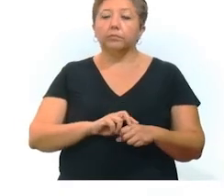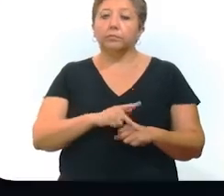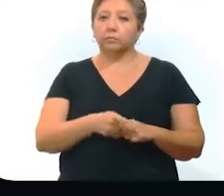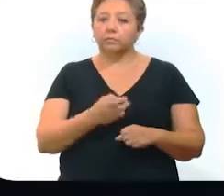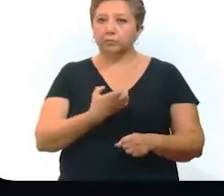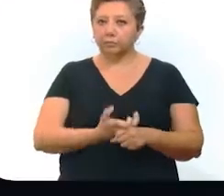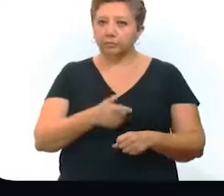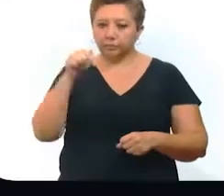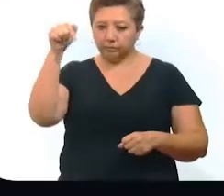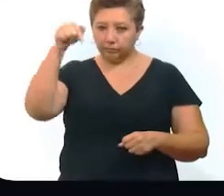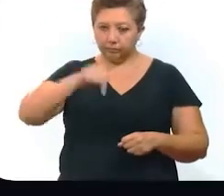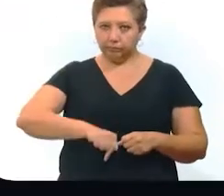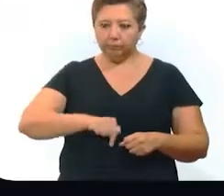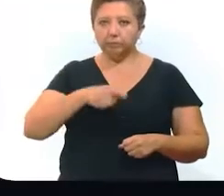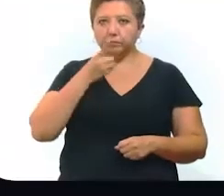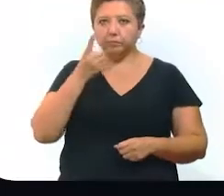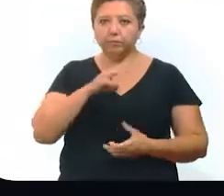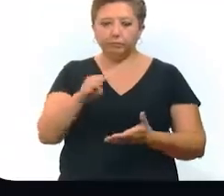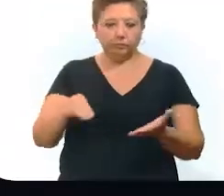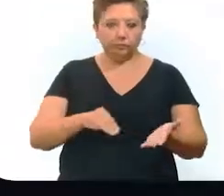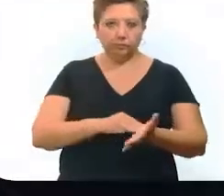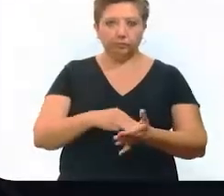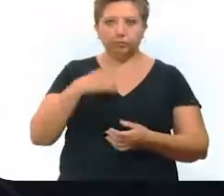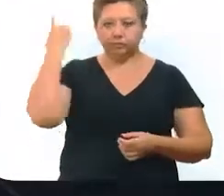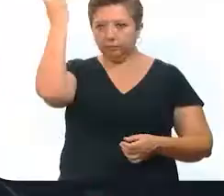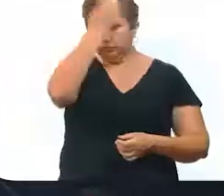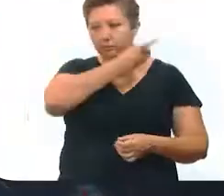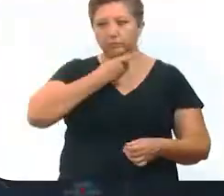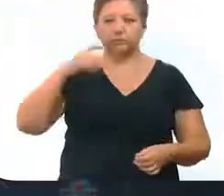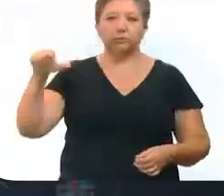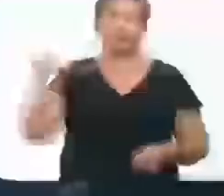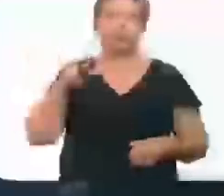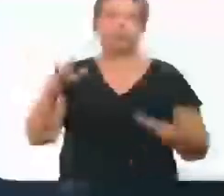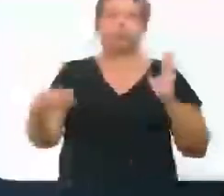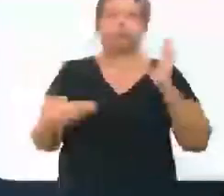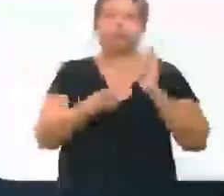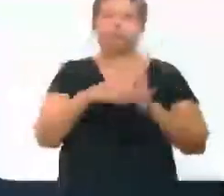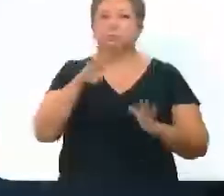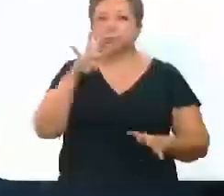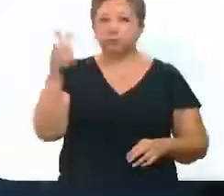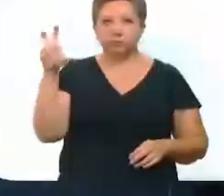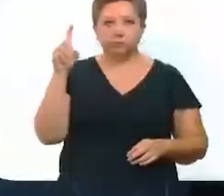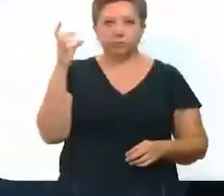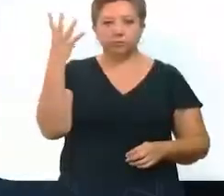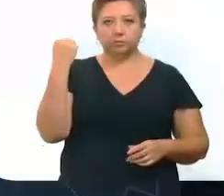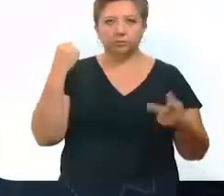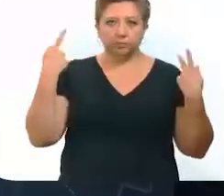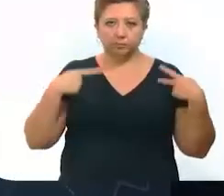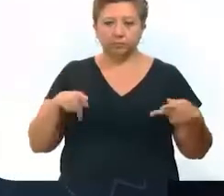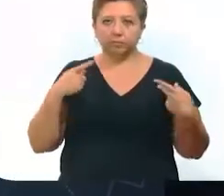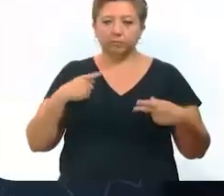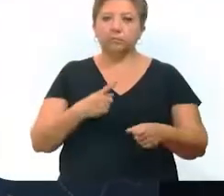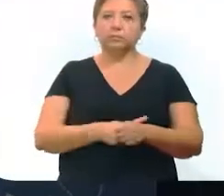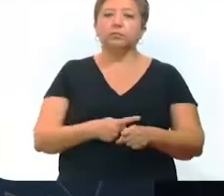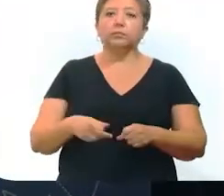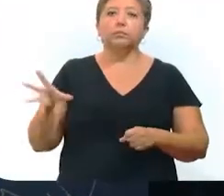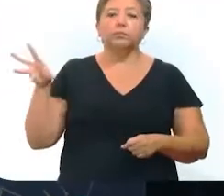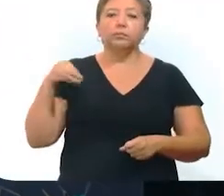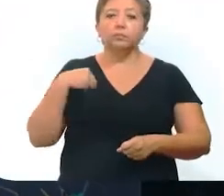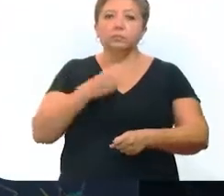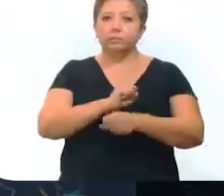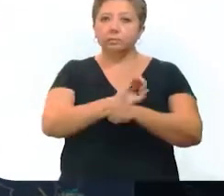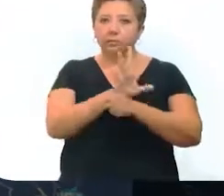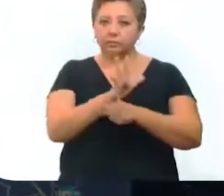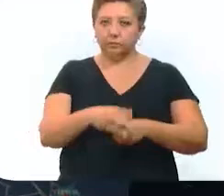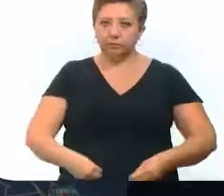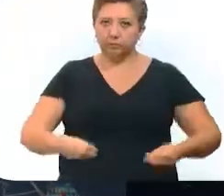estado. Específicamente, en Mérida se han diagnosticado 18.439 personas contagiadas de coronavirus,